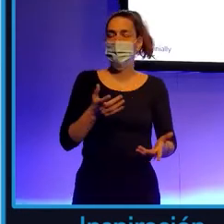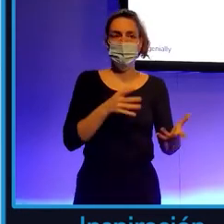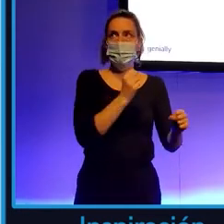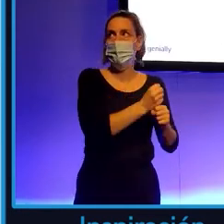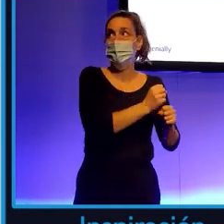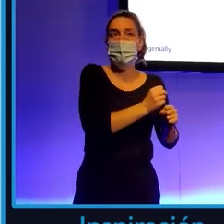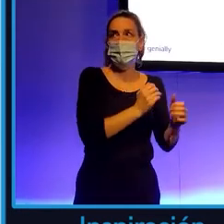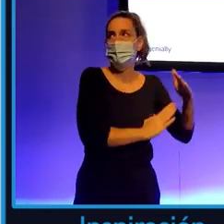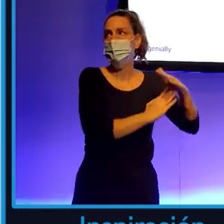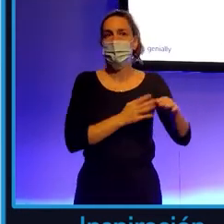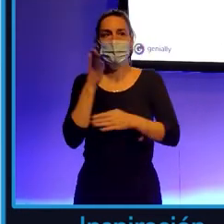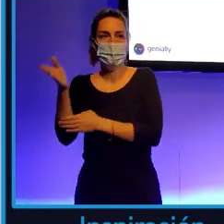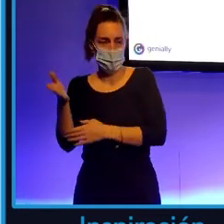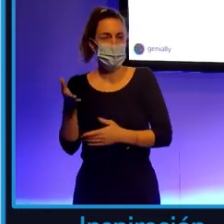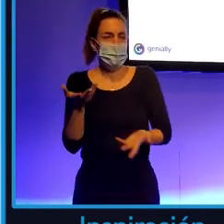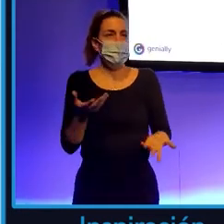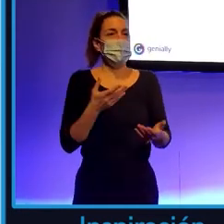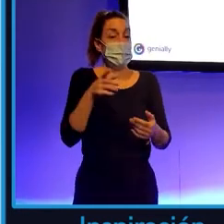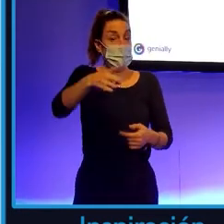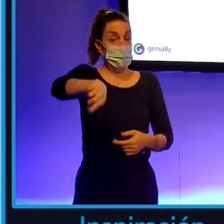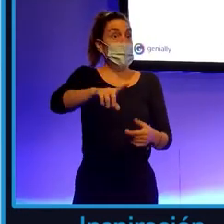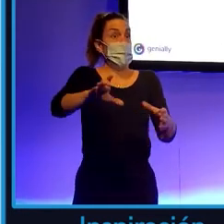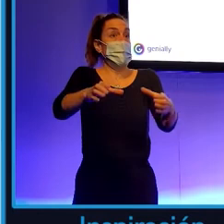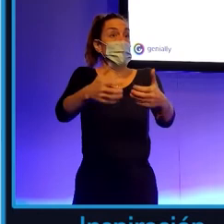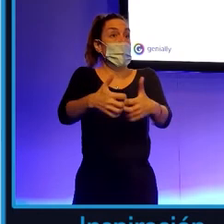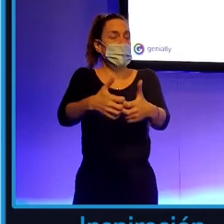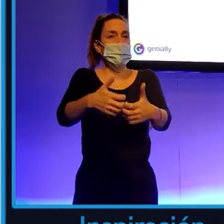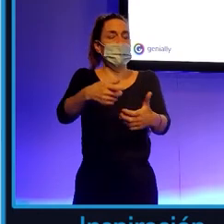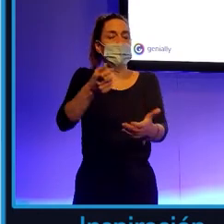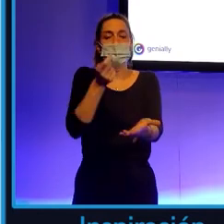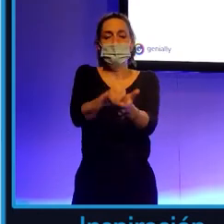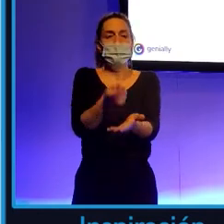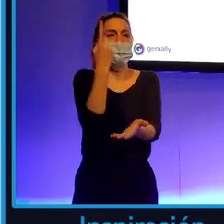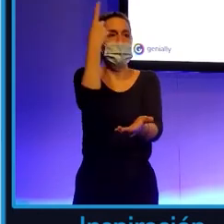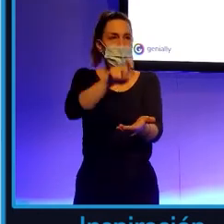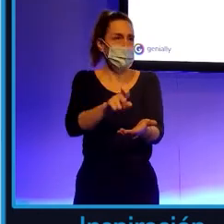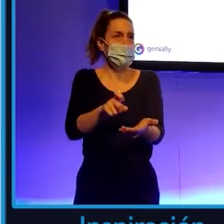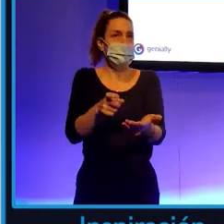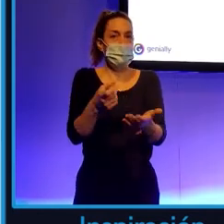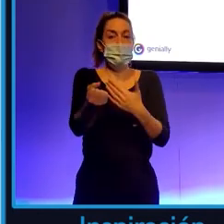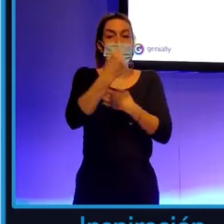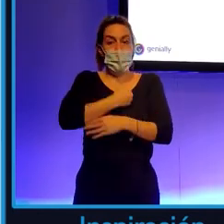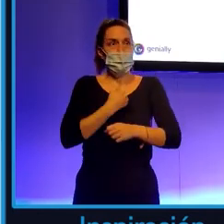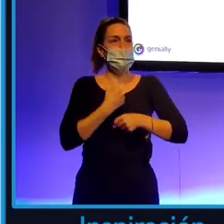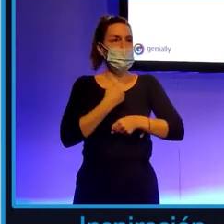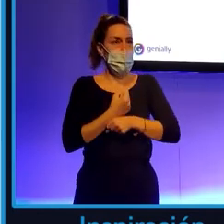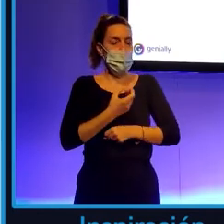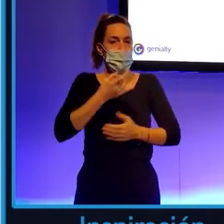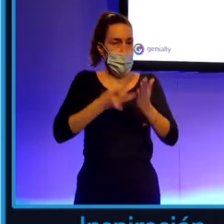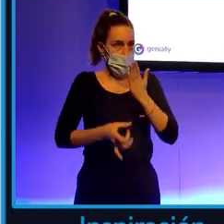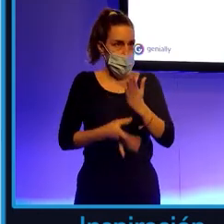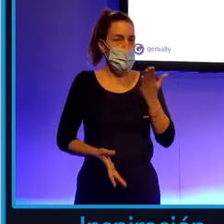entre que el trabajo lo hacen mejor entre que no pagan entre que no hay que darles no tenemos que preocuparnos y